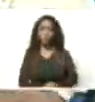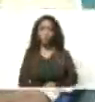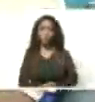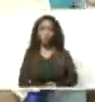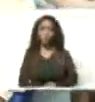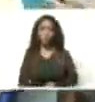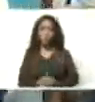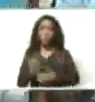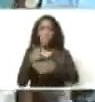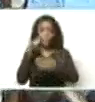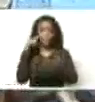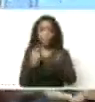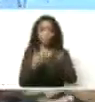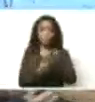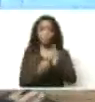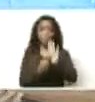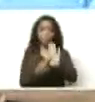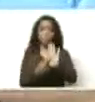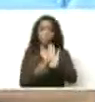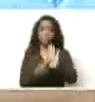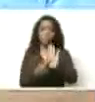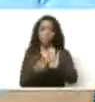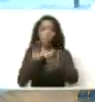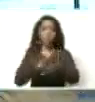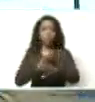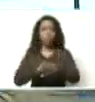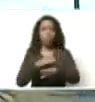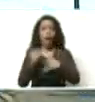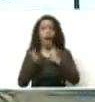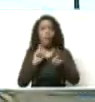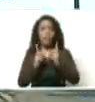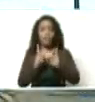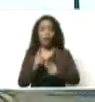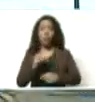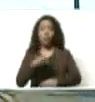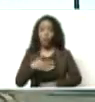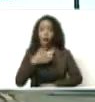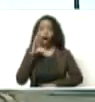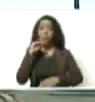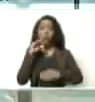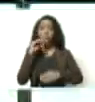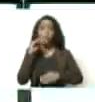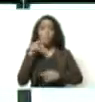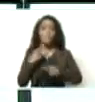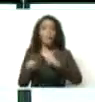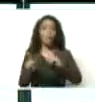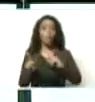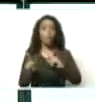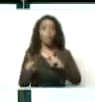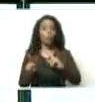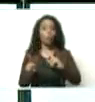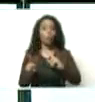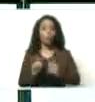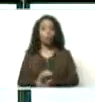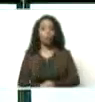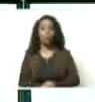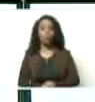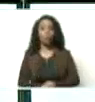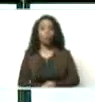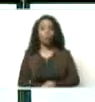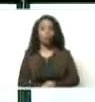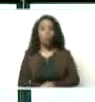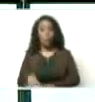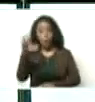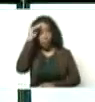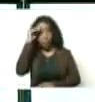vamos a mostrar porque a veces uno puede hablar y uno puede hablar pero no aprende más